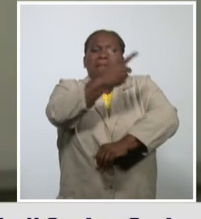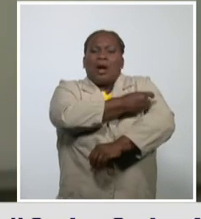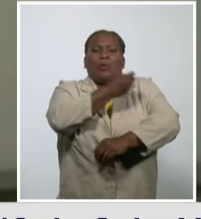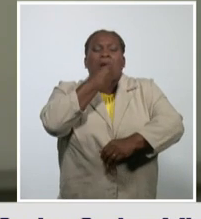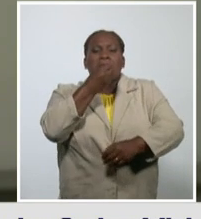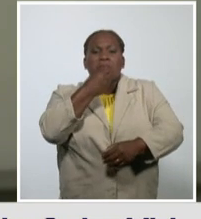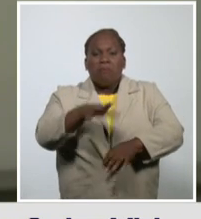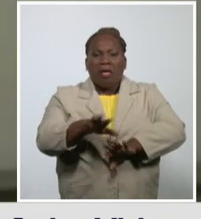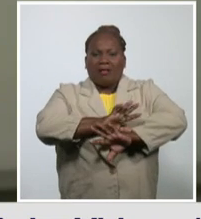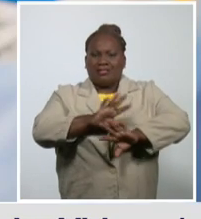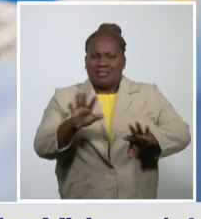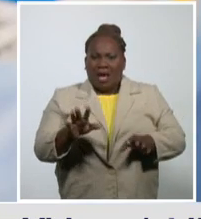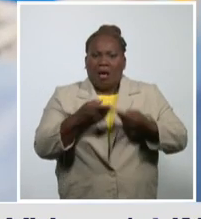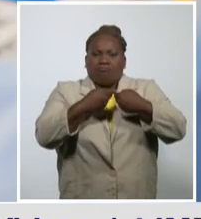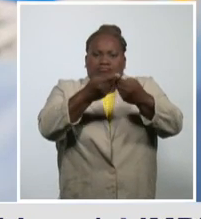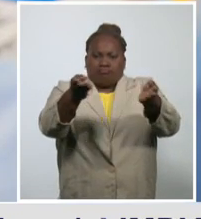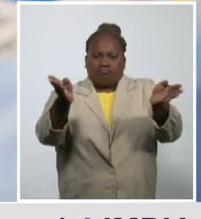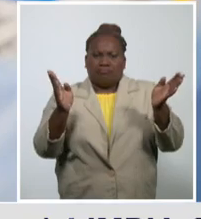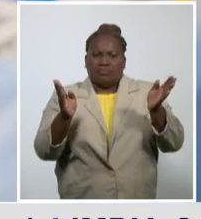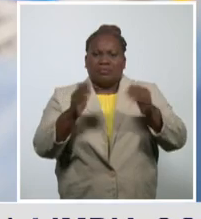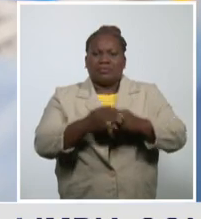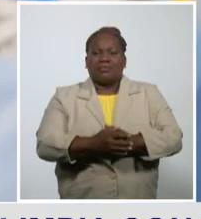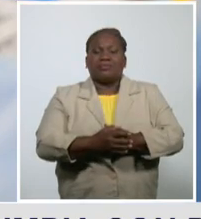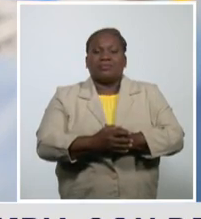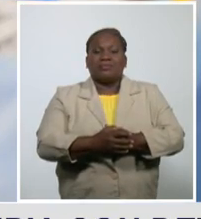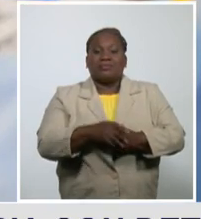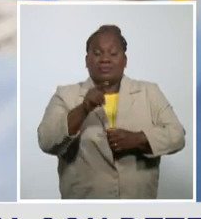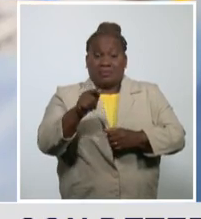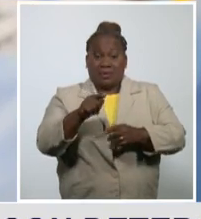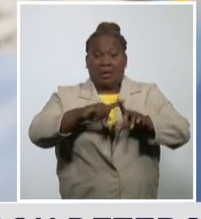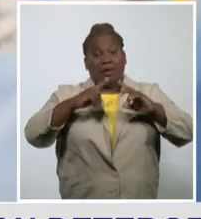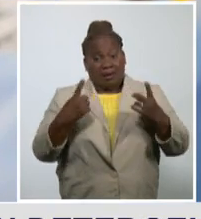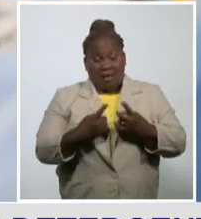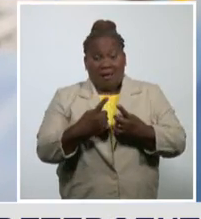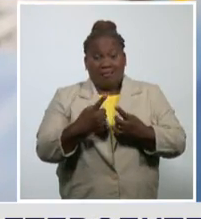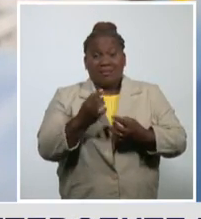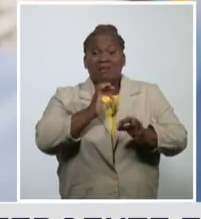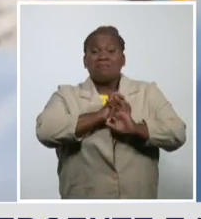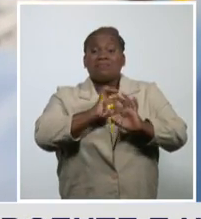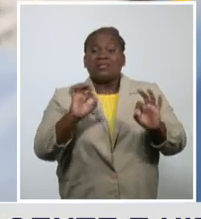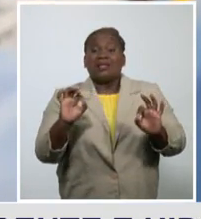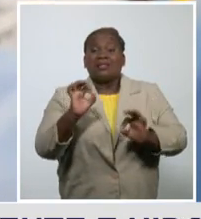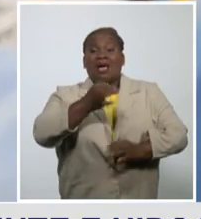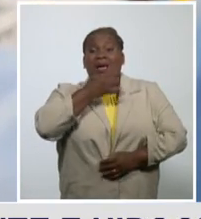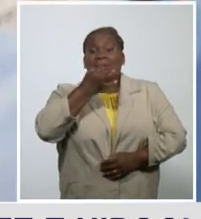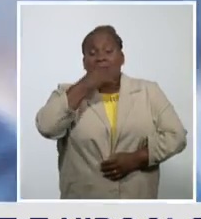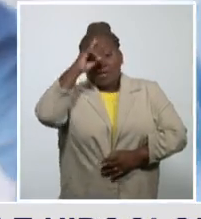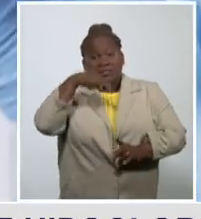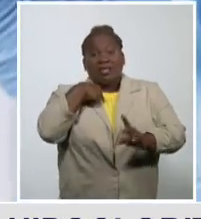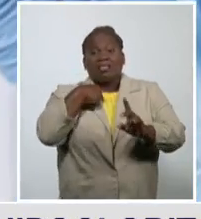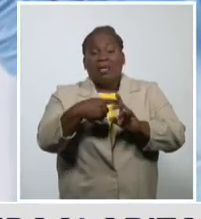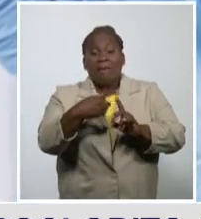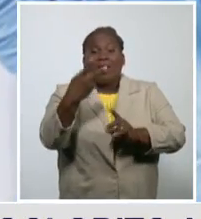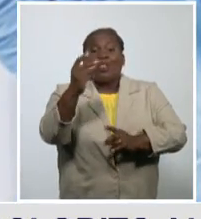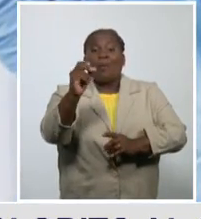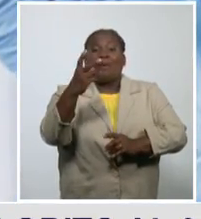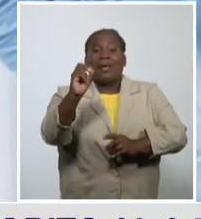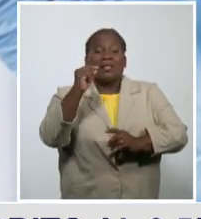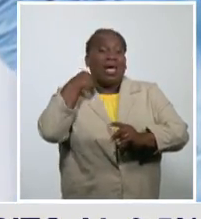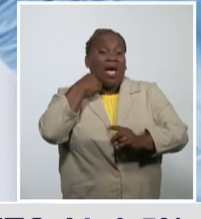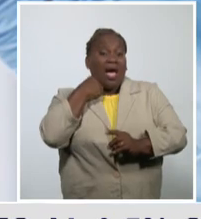esté disponible a gran escala. En general, algunos especialistas consideran que tal vez en septiembre de 2020 pudiera